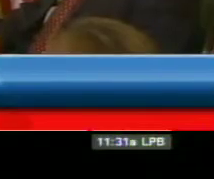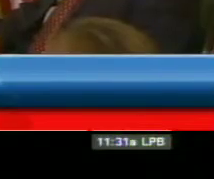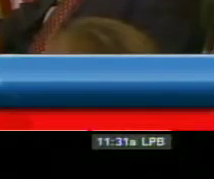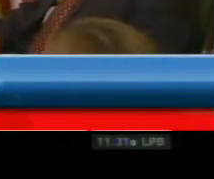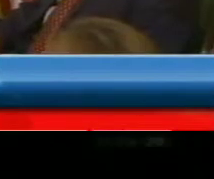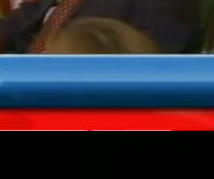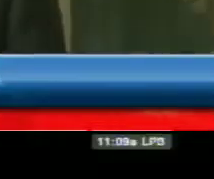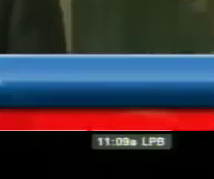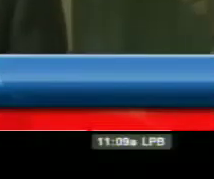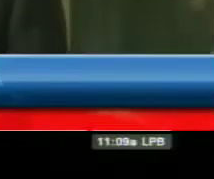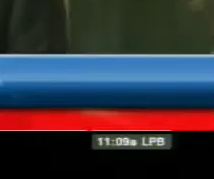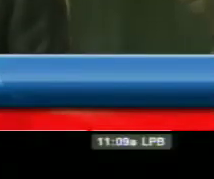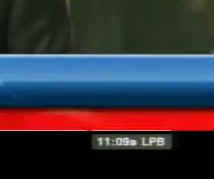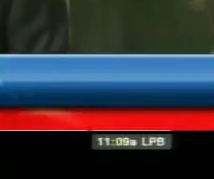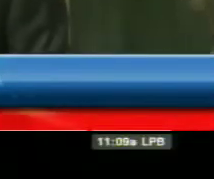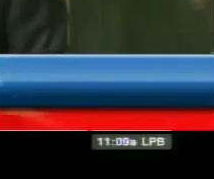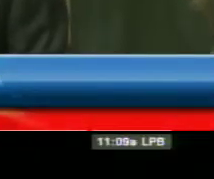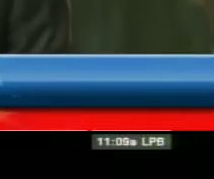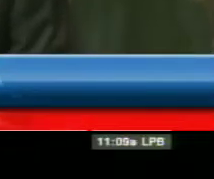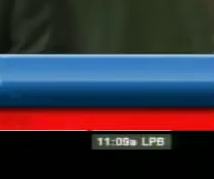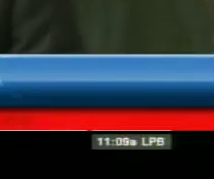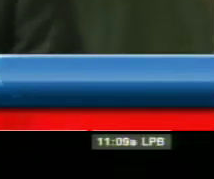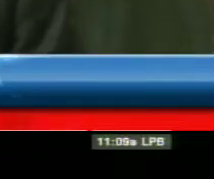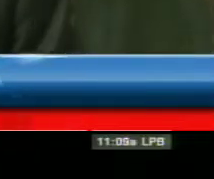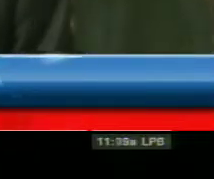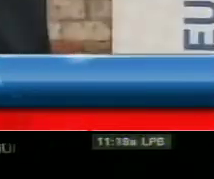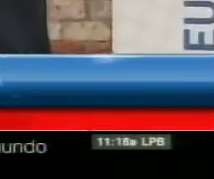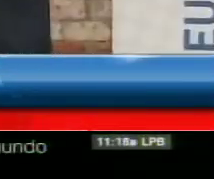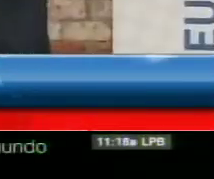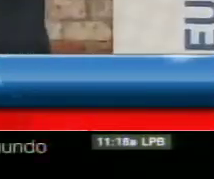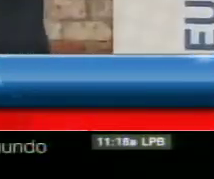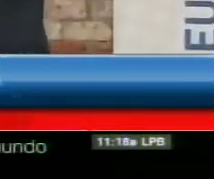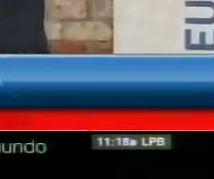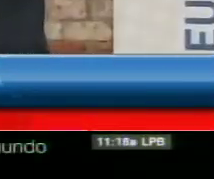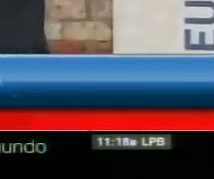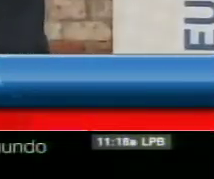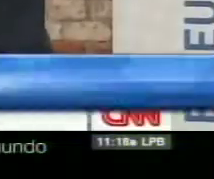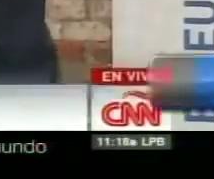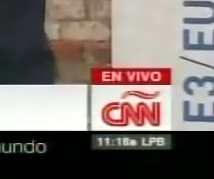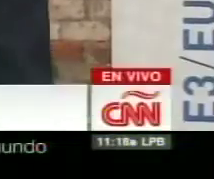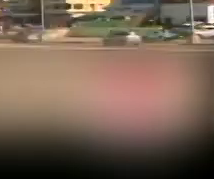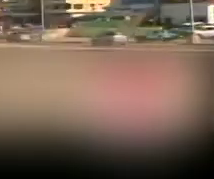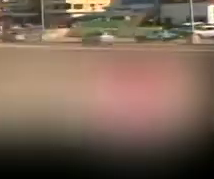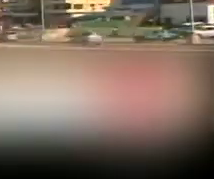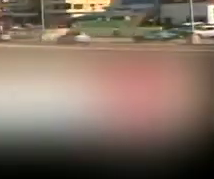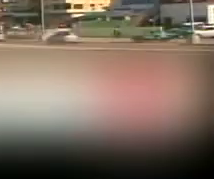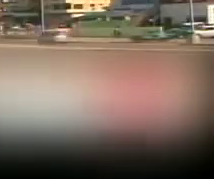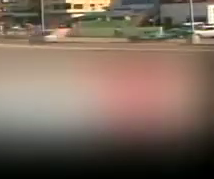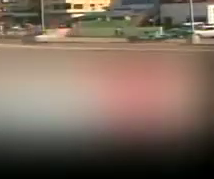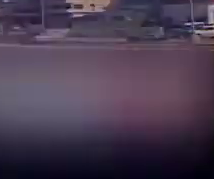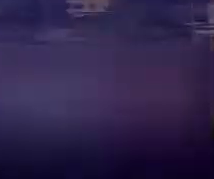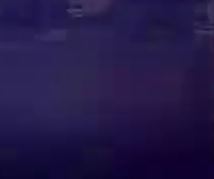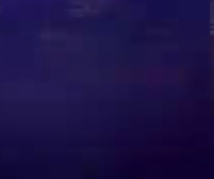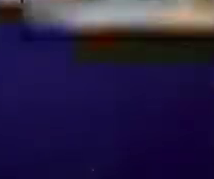Fortalecen relaciones Cuba y Estados Unidos. Anuncian reapertura de embajadas a partir del 20 de julio.